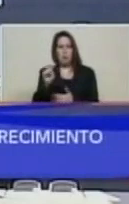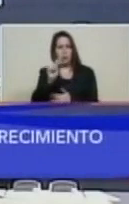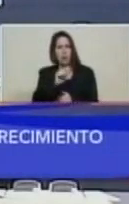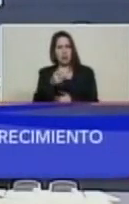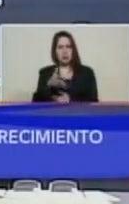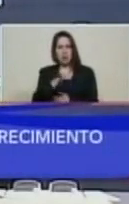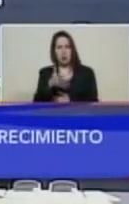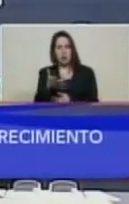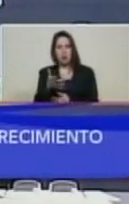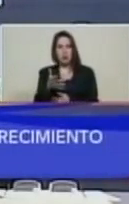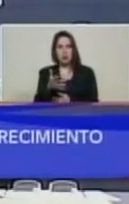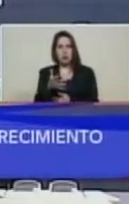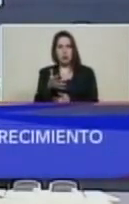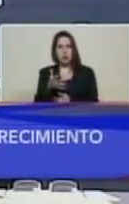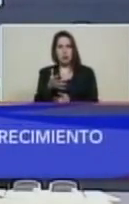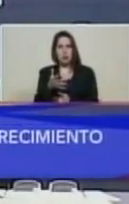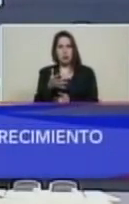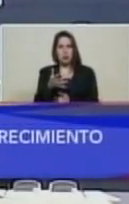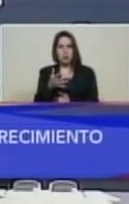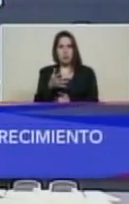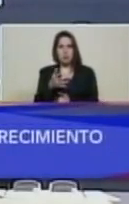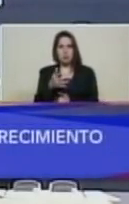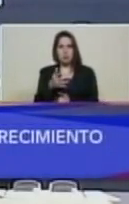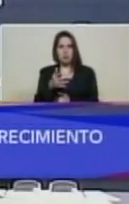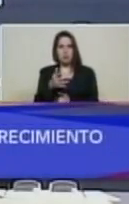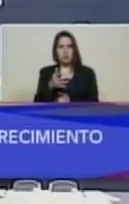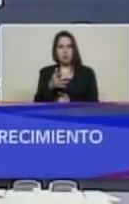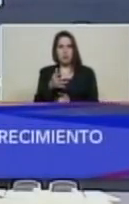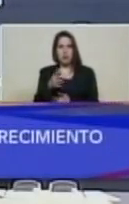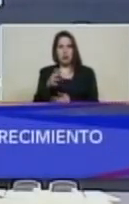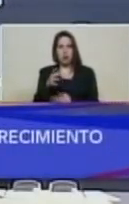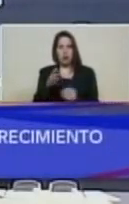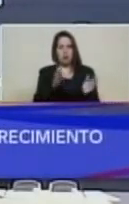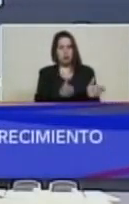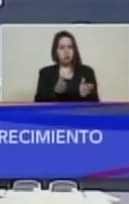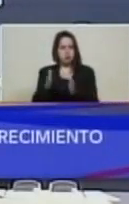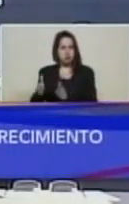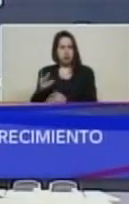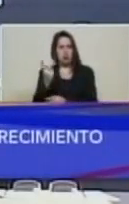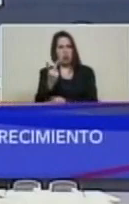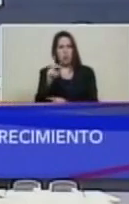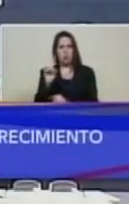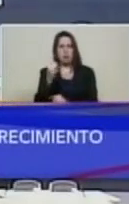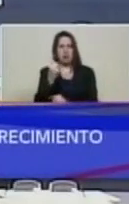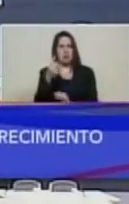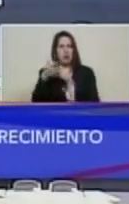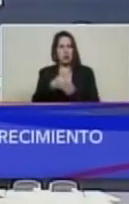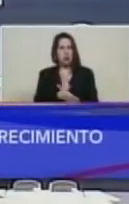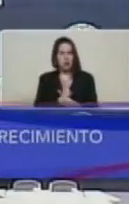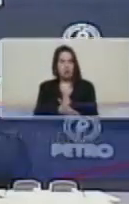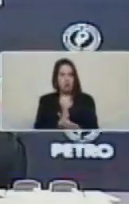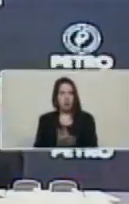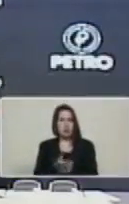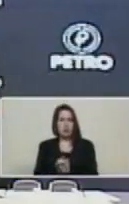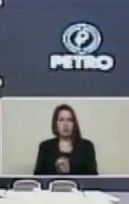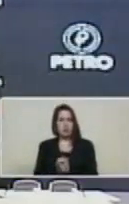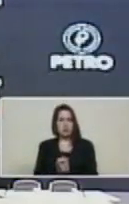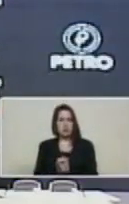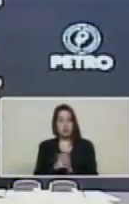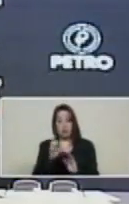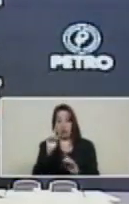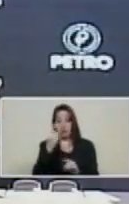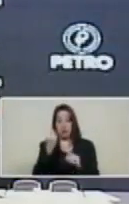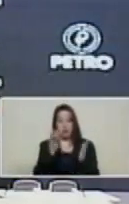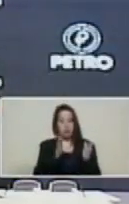dos velocidades, pudiéramos decir. En primer lugar, la inscripción